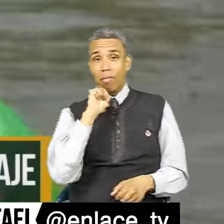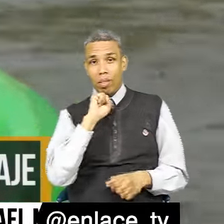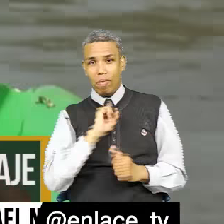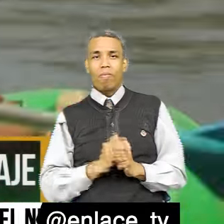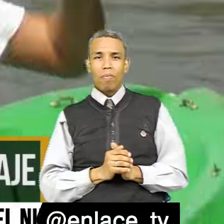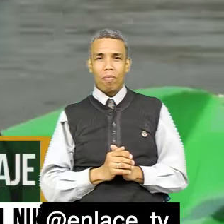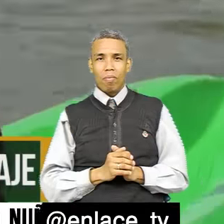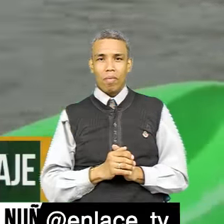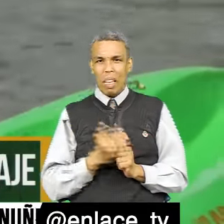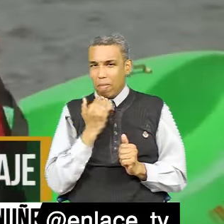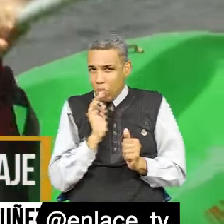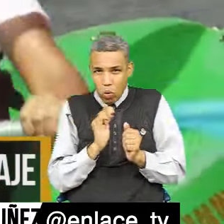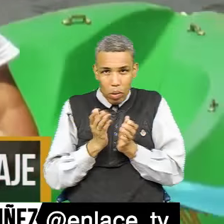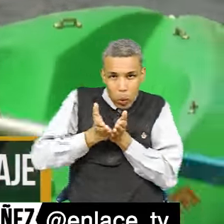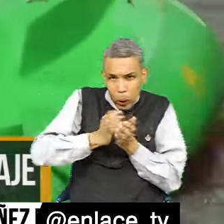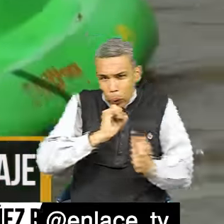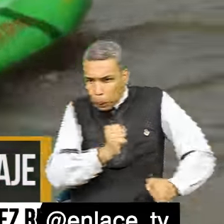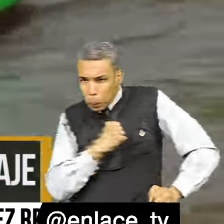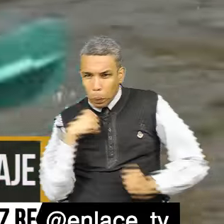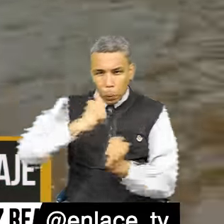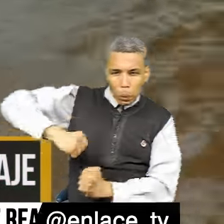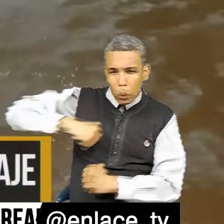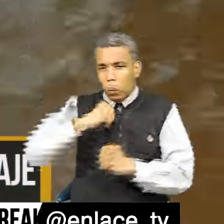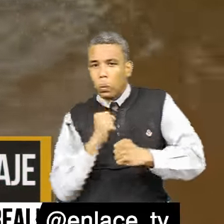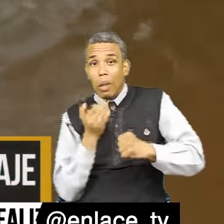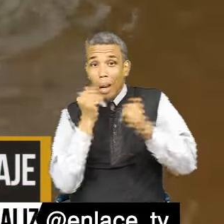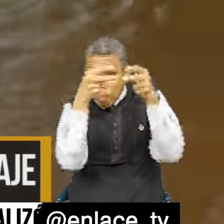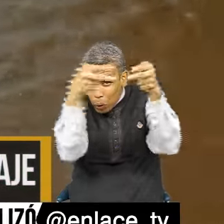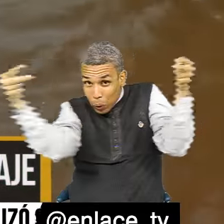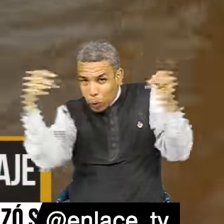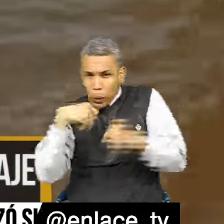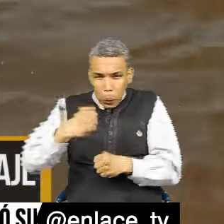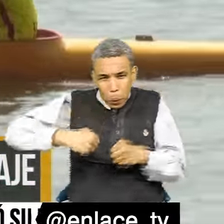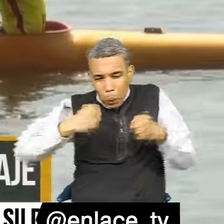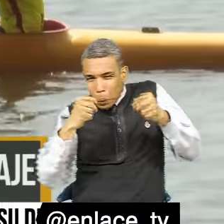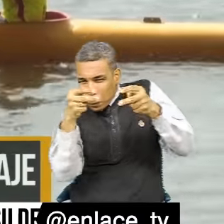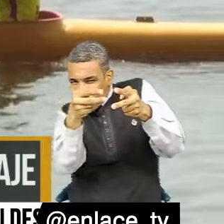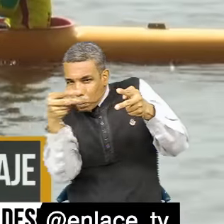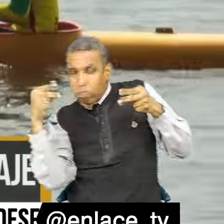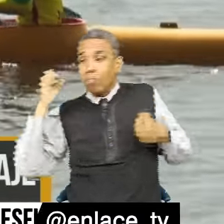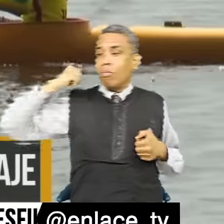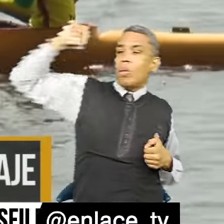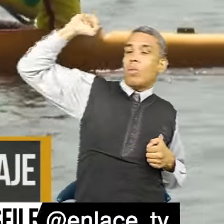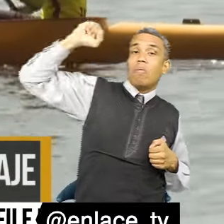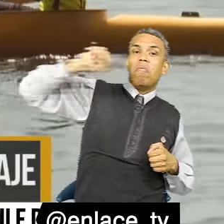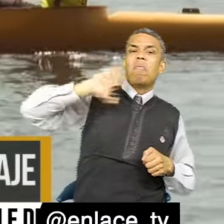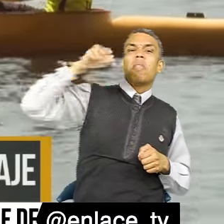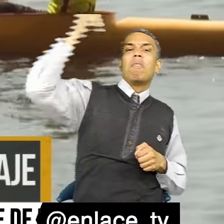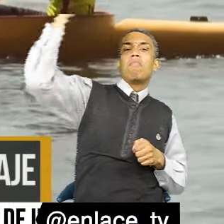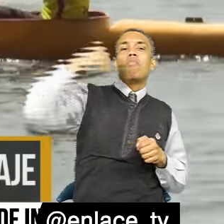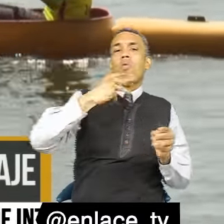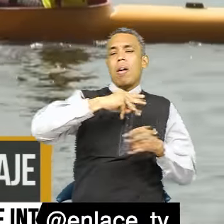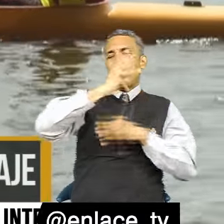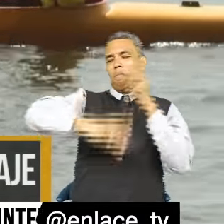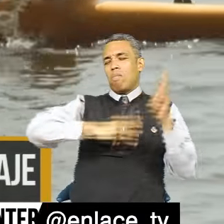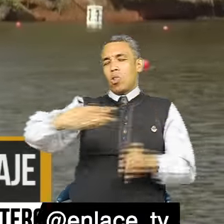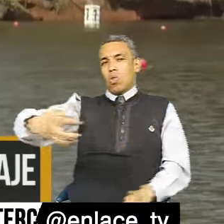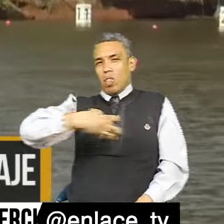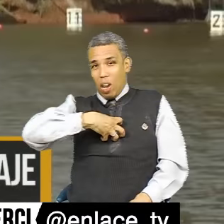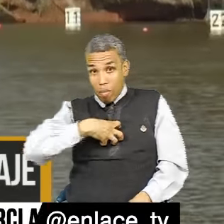lugares en cada una de las categorías, remadores tendrán la oportunidad de clasificar a importantes competencias del orden internacional como los Juegos Sudamericanos